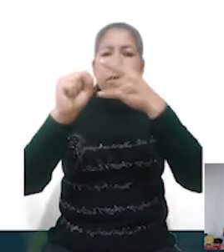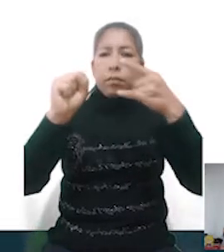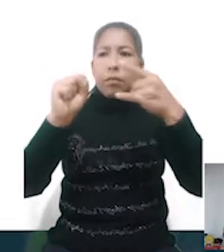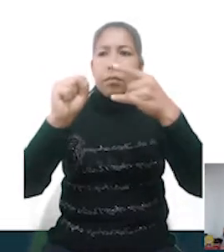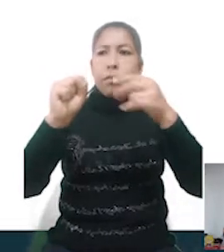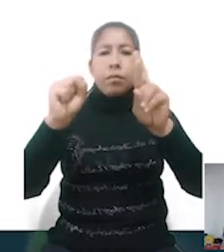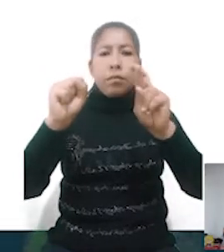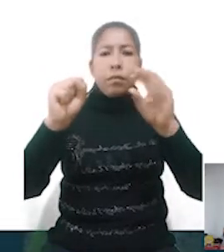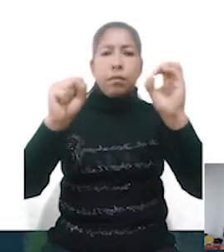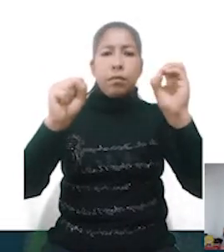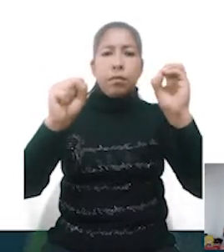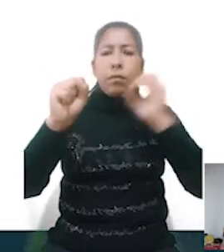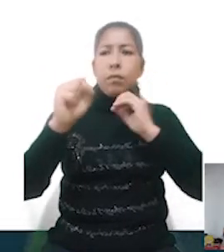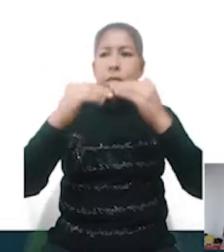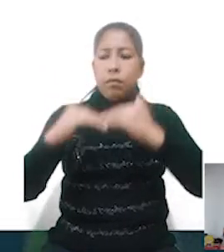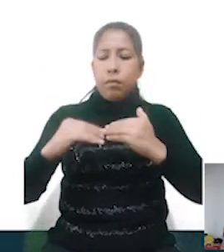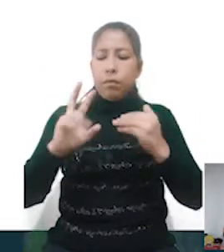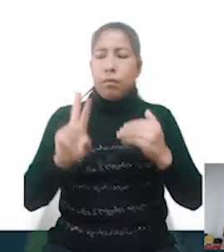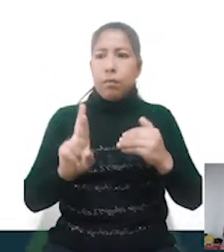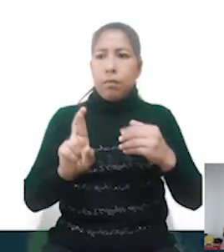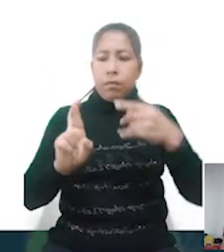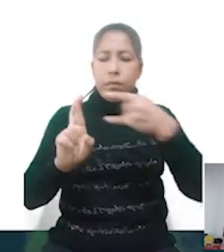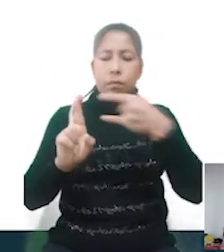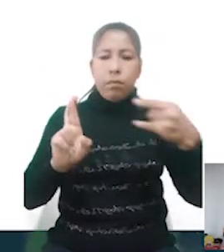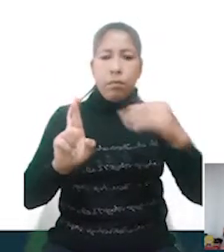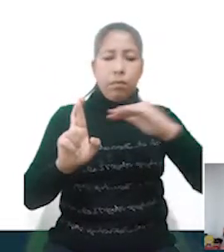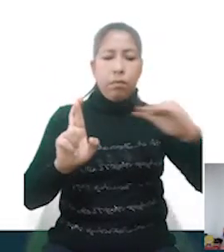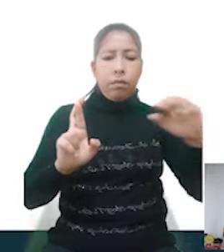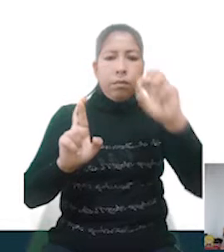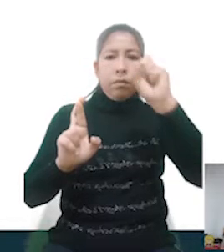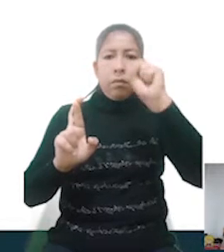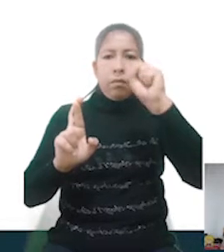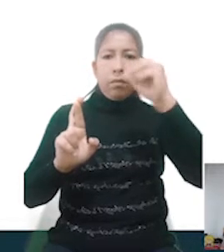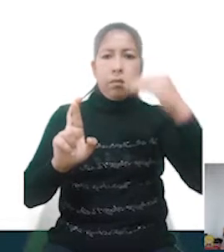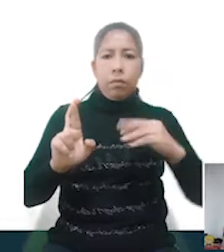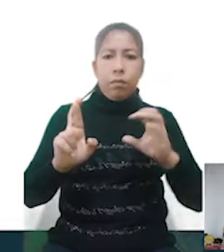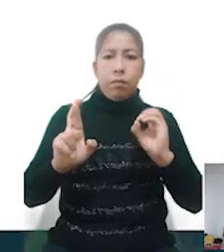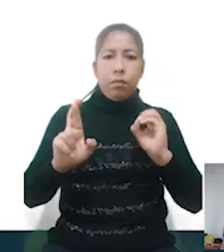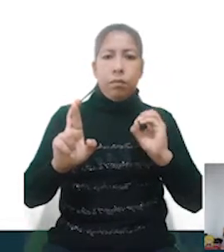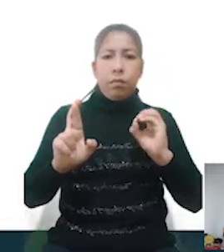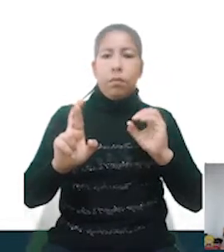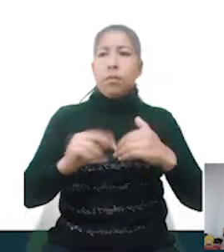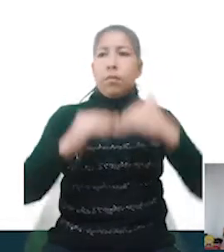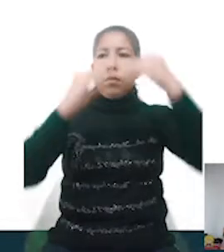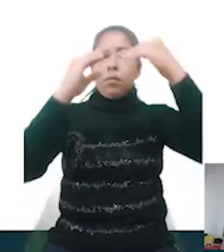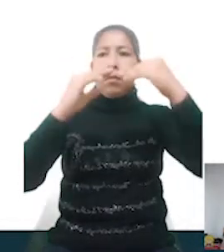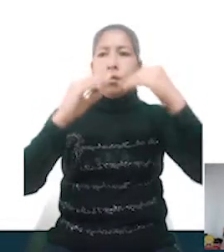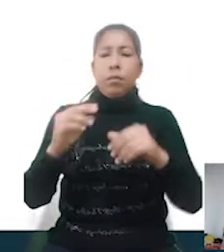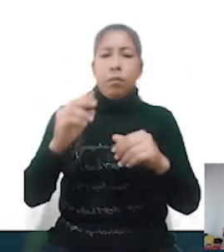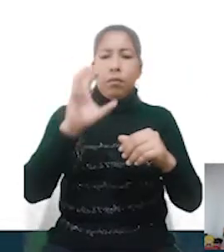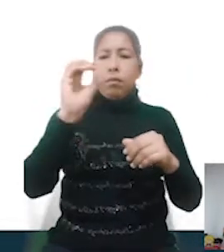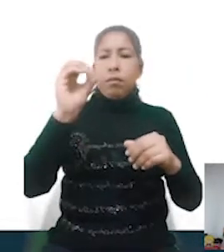y θ, el ángulo central, que como hemos dicho debe estar expresado en radianes, ya que nos da la información de cuántos